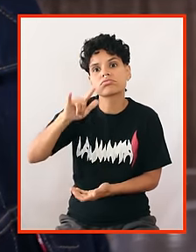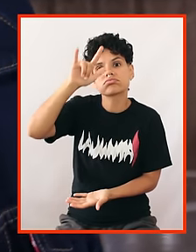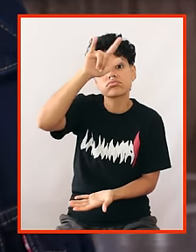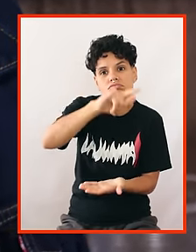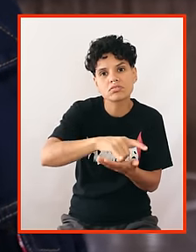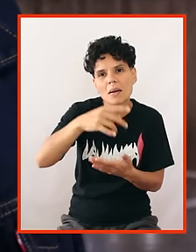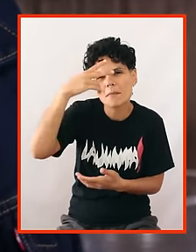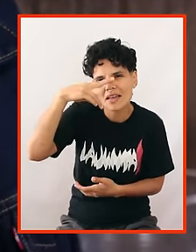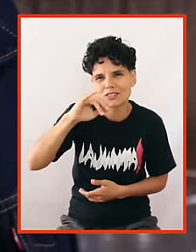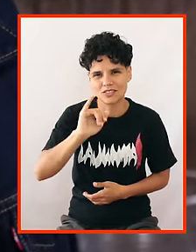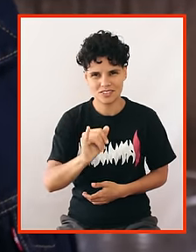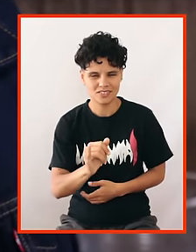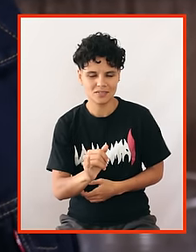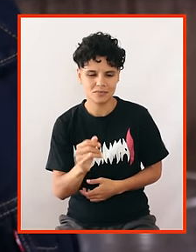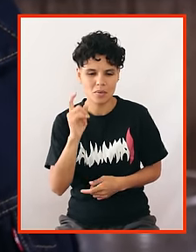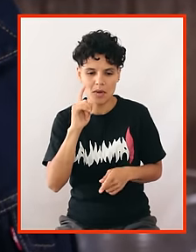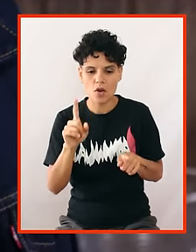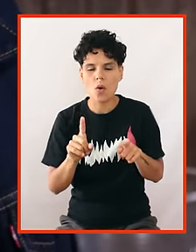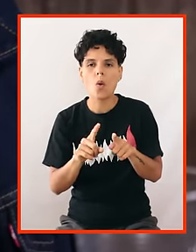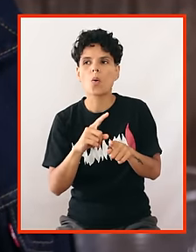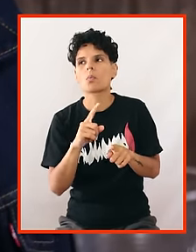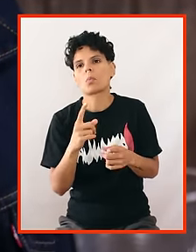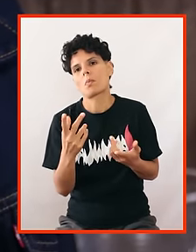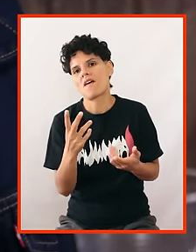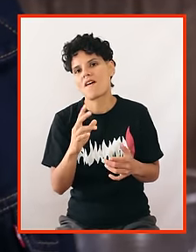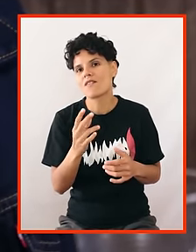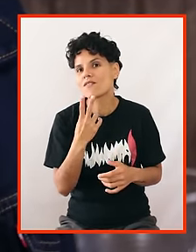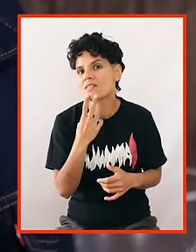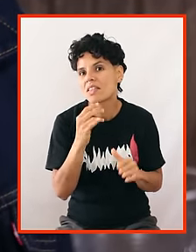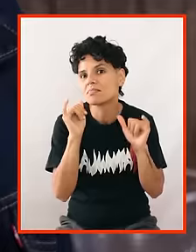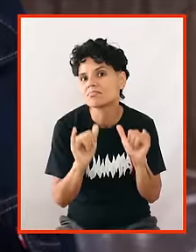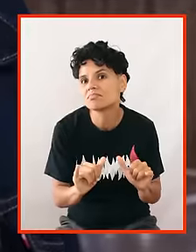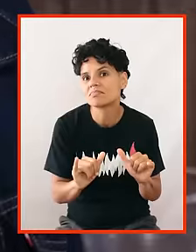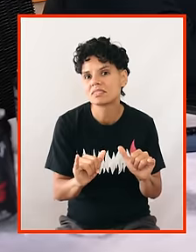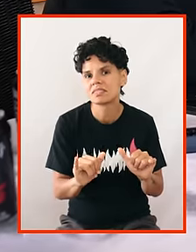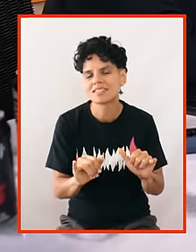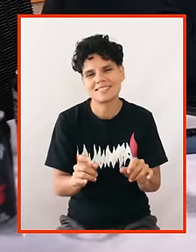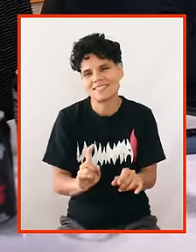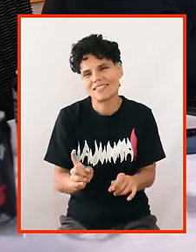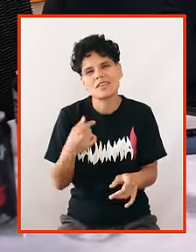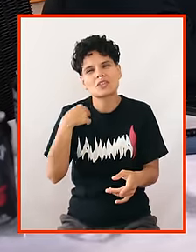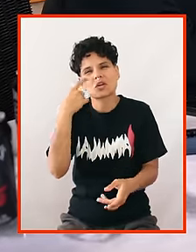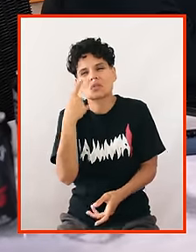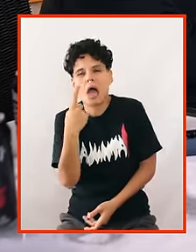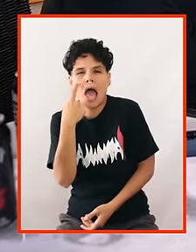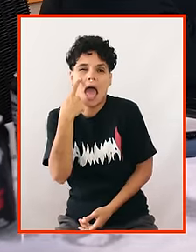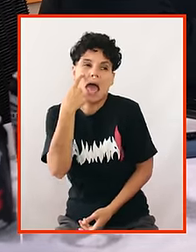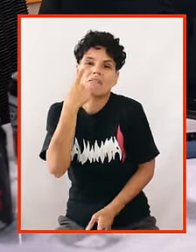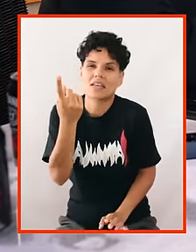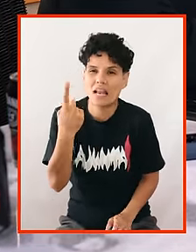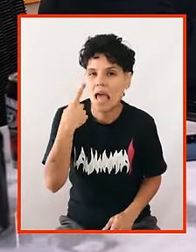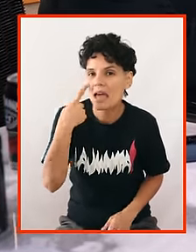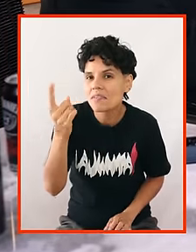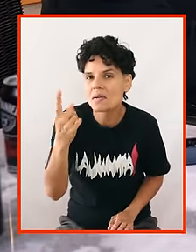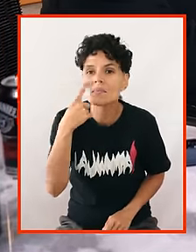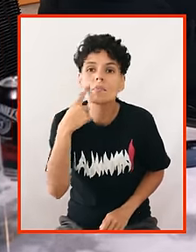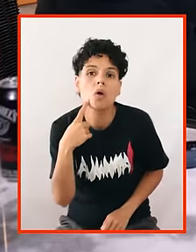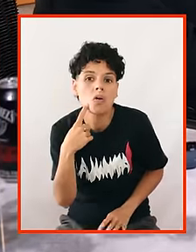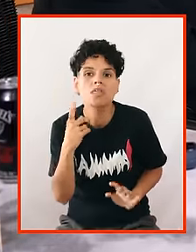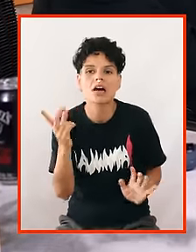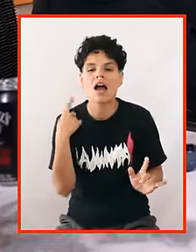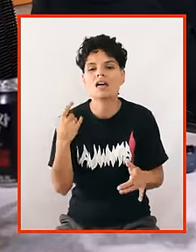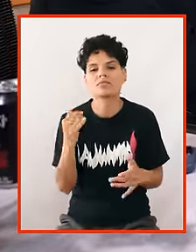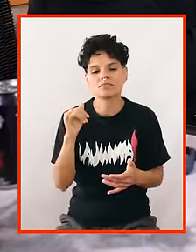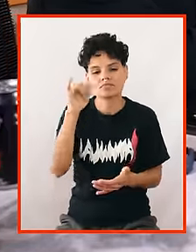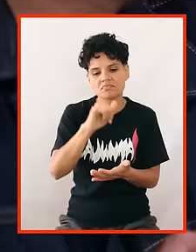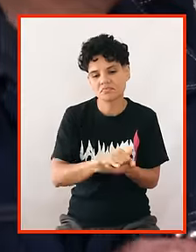a México, pero no creo que ninguno de nosotros haya pensado que íbamos a terminar viviendo allá. ¿No? Fuimos a cachar, fuimos a tantear el terreno y nos fuimos